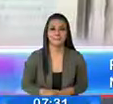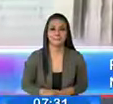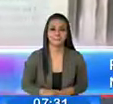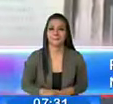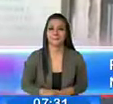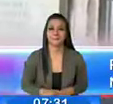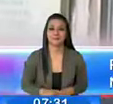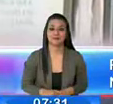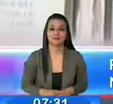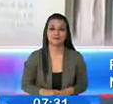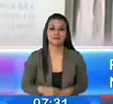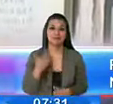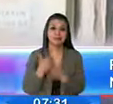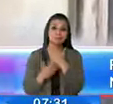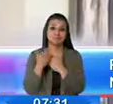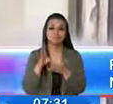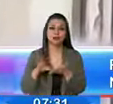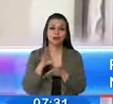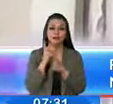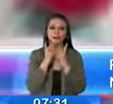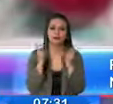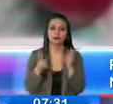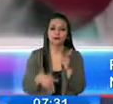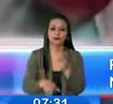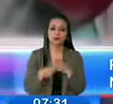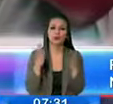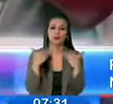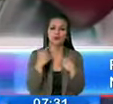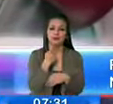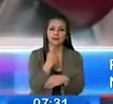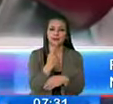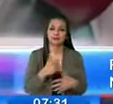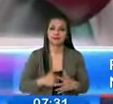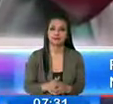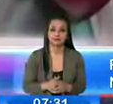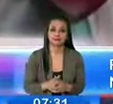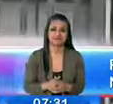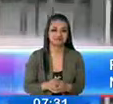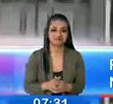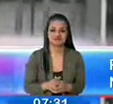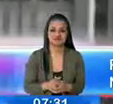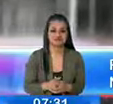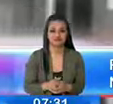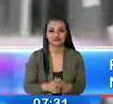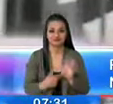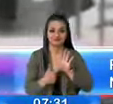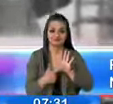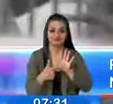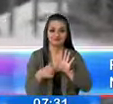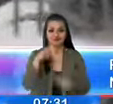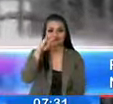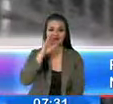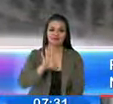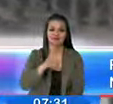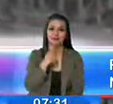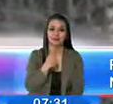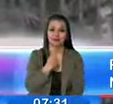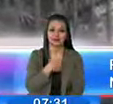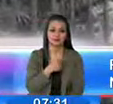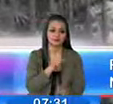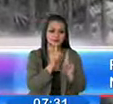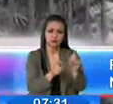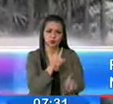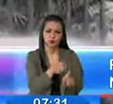colegio público ubicado en la vía Daule. Le indiqué todos los familiares de la casa y el niño me dijo que no. Le pregunté si